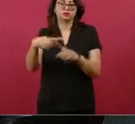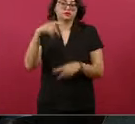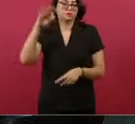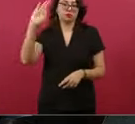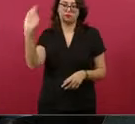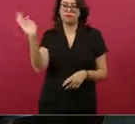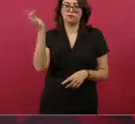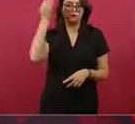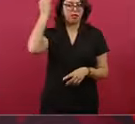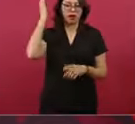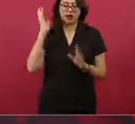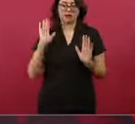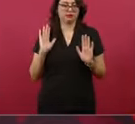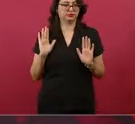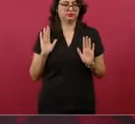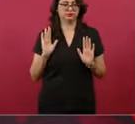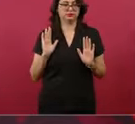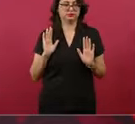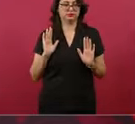Pero ahí se está